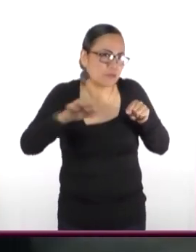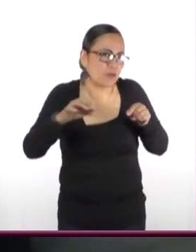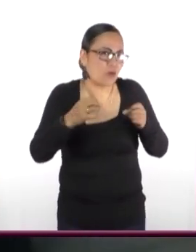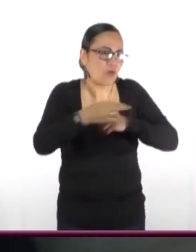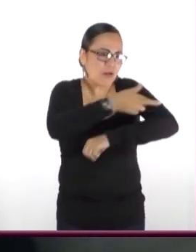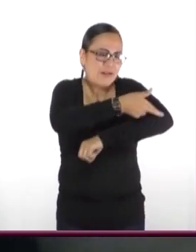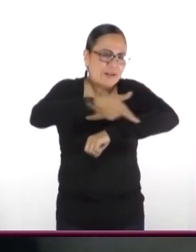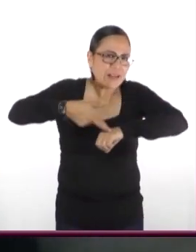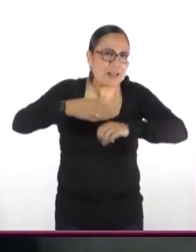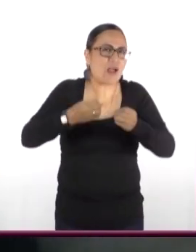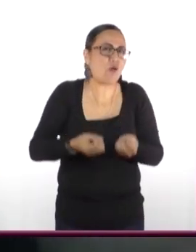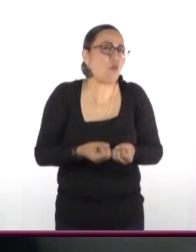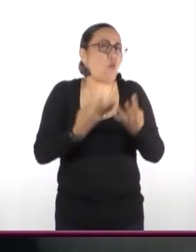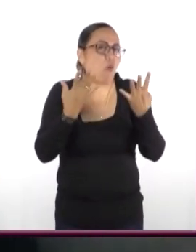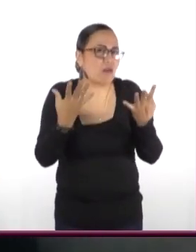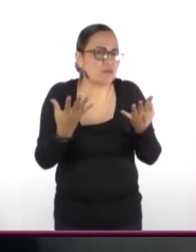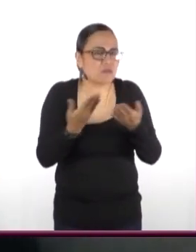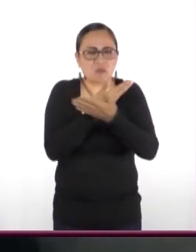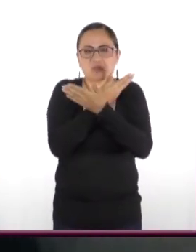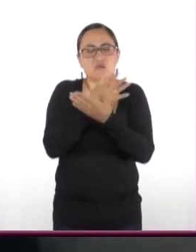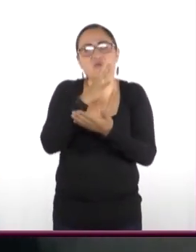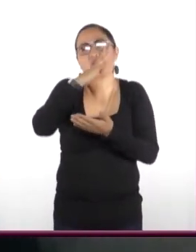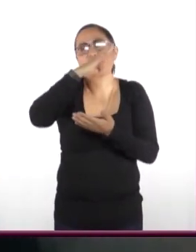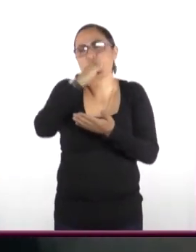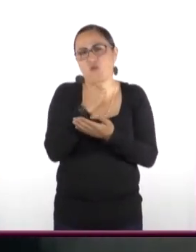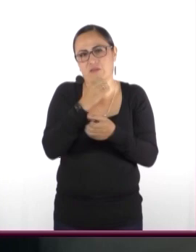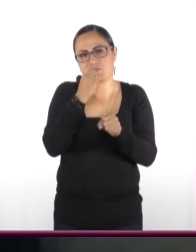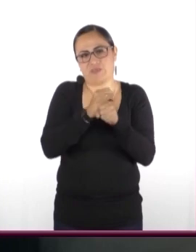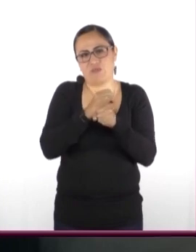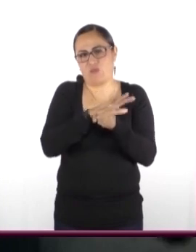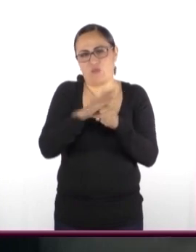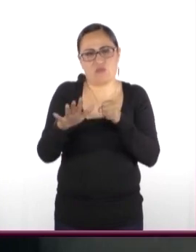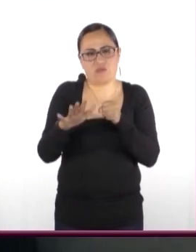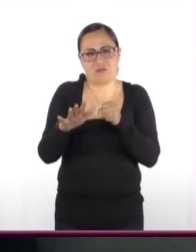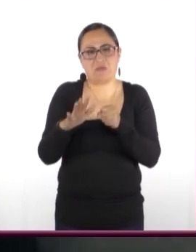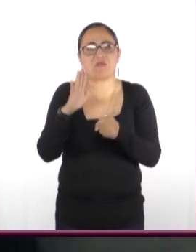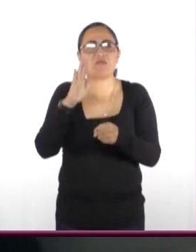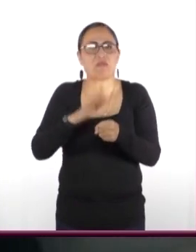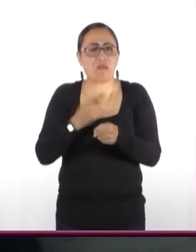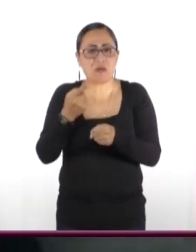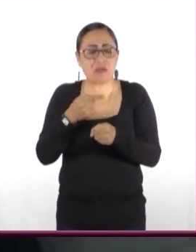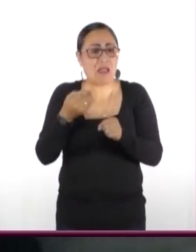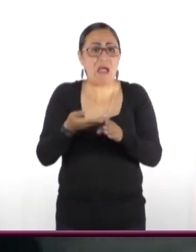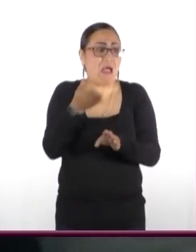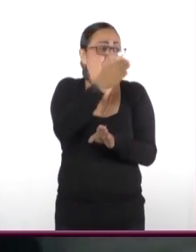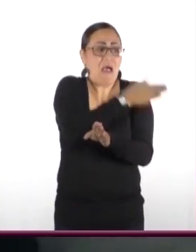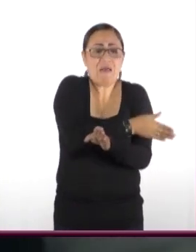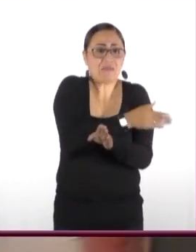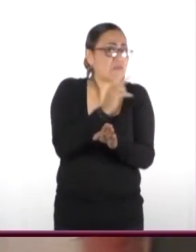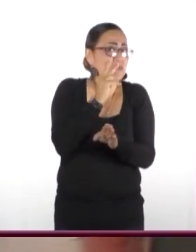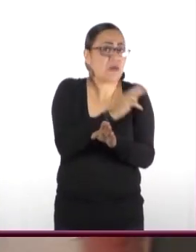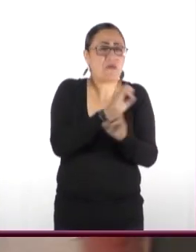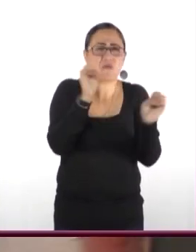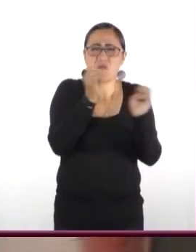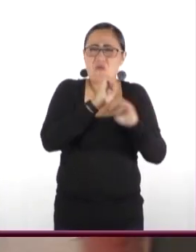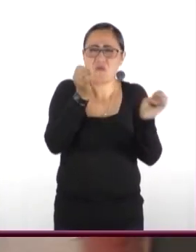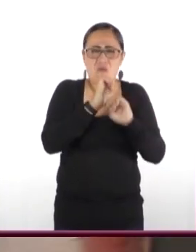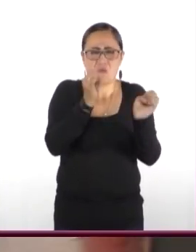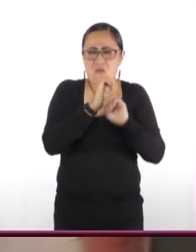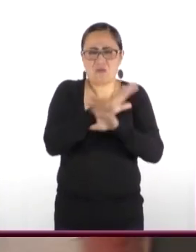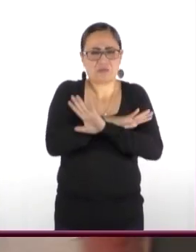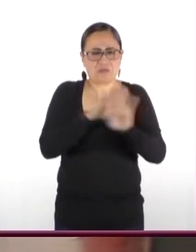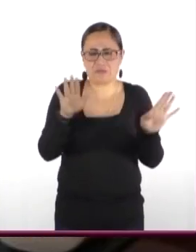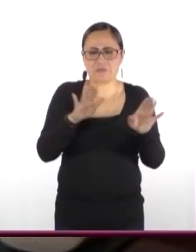se puede medir, inclusive, porque pues, en ese momento no había nada que verse.